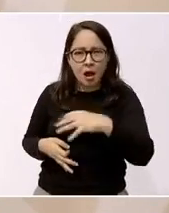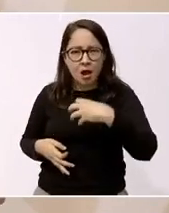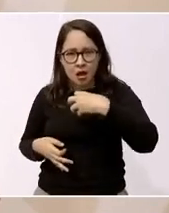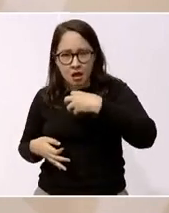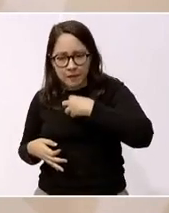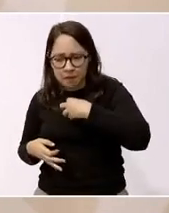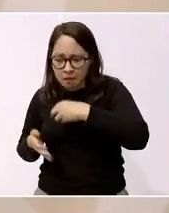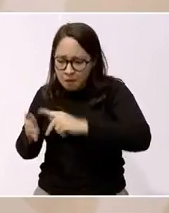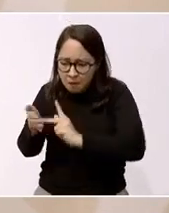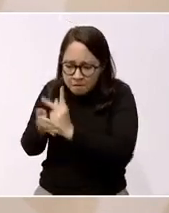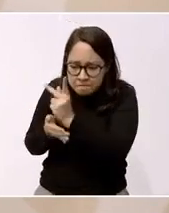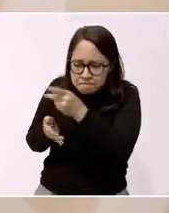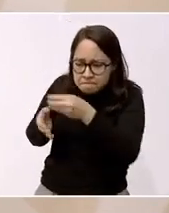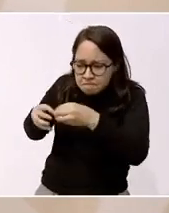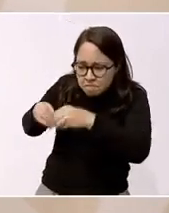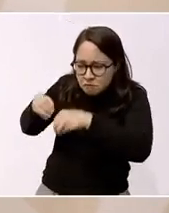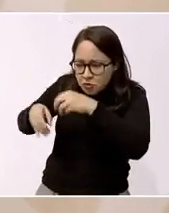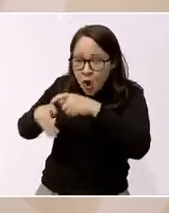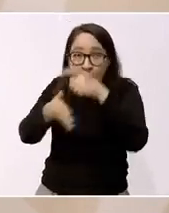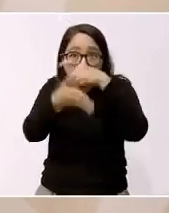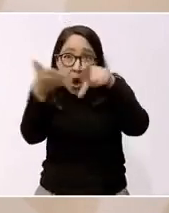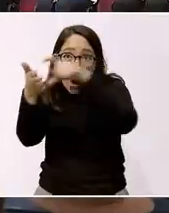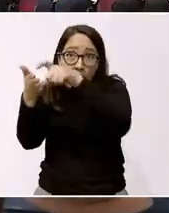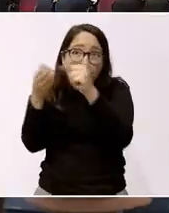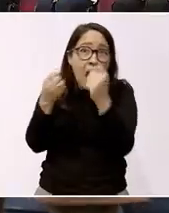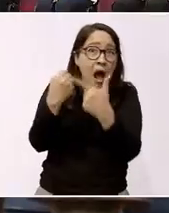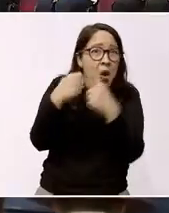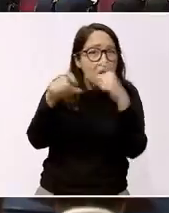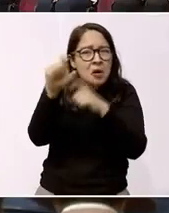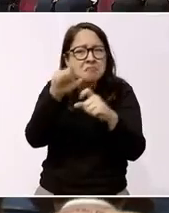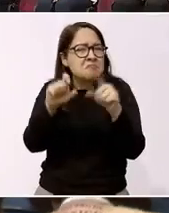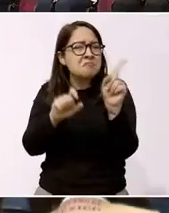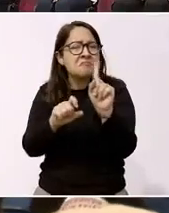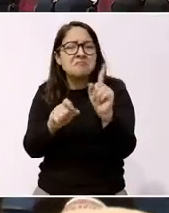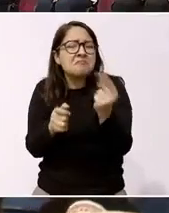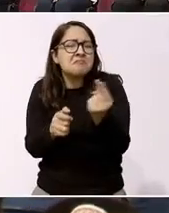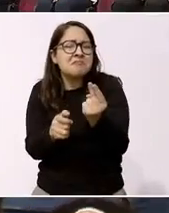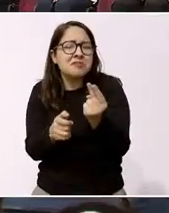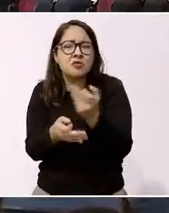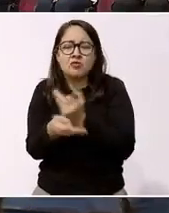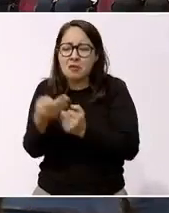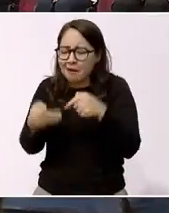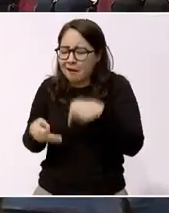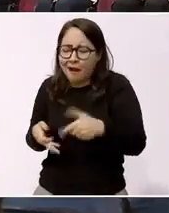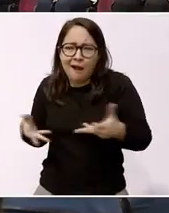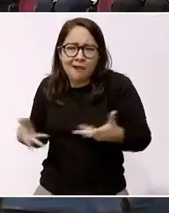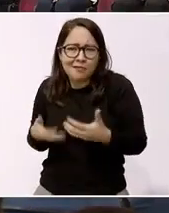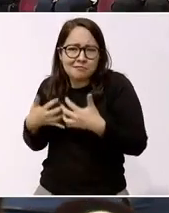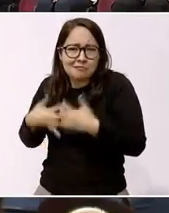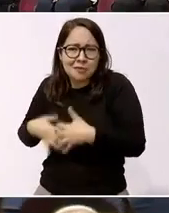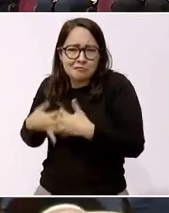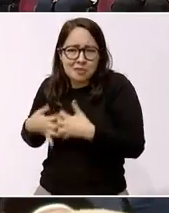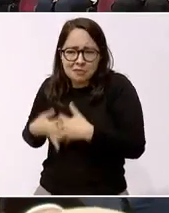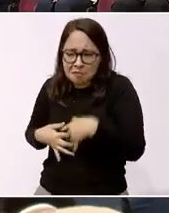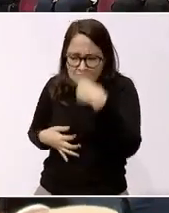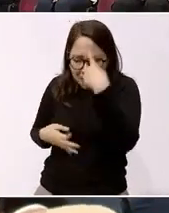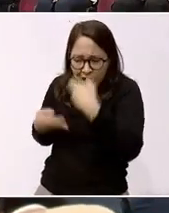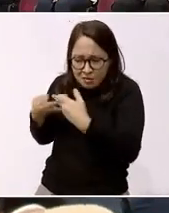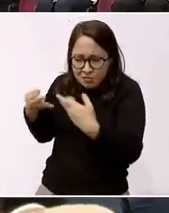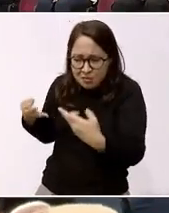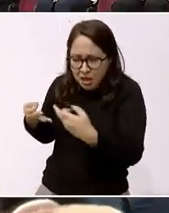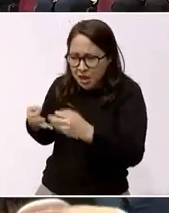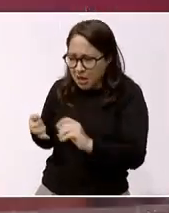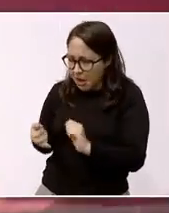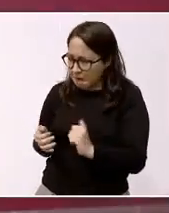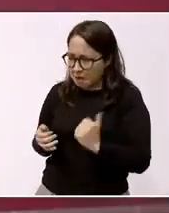No se compraba el fertilizante, todo se producía en el país. Pero vendieron